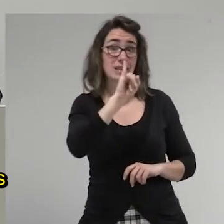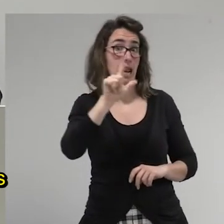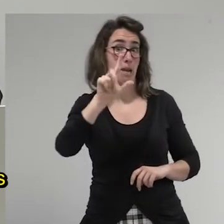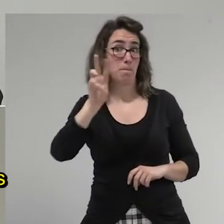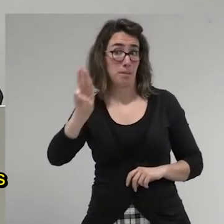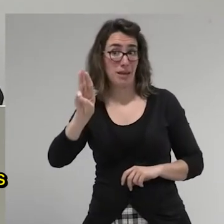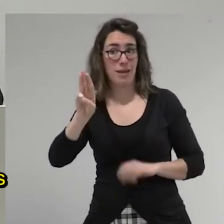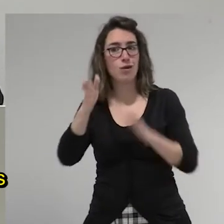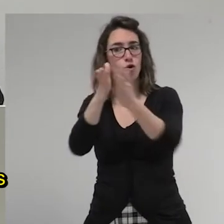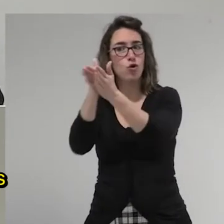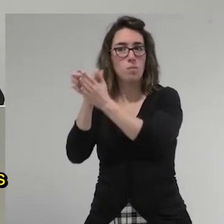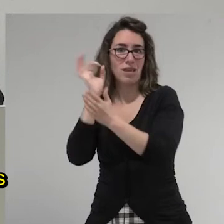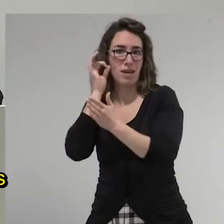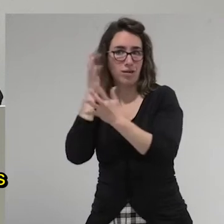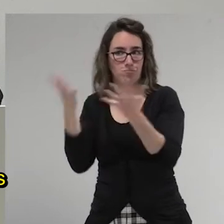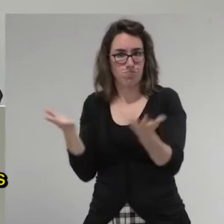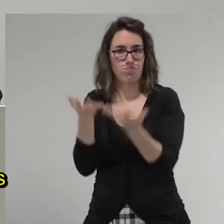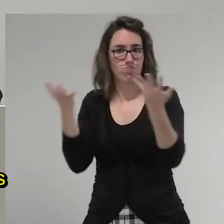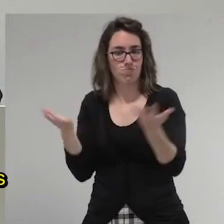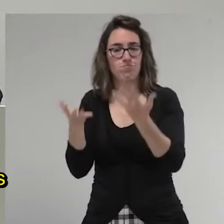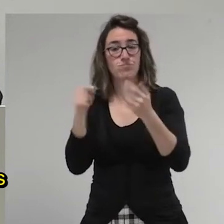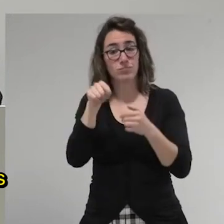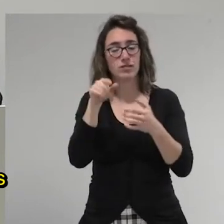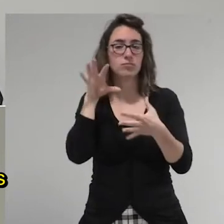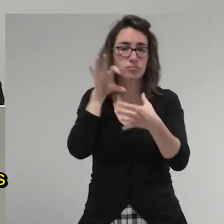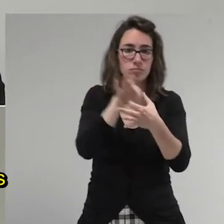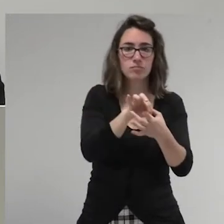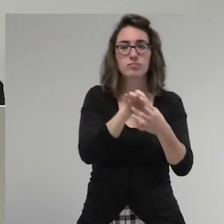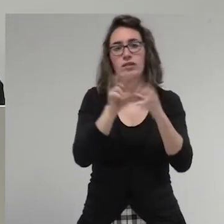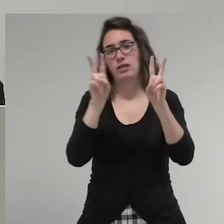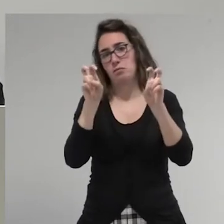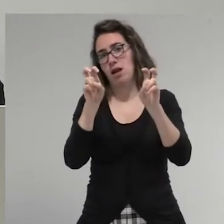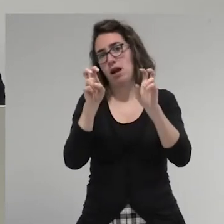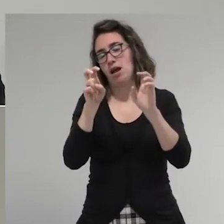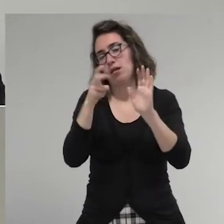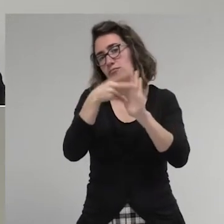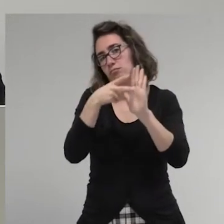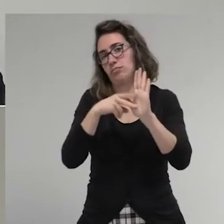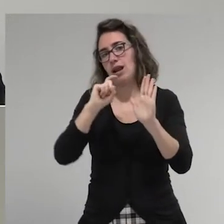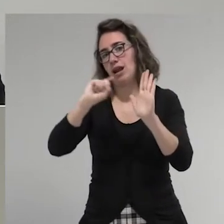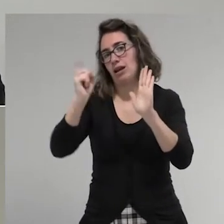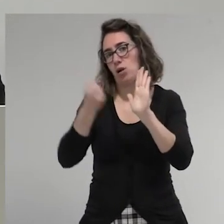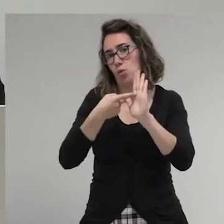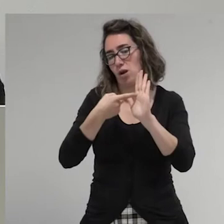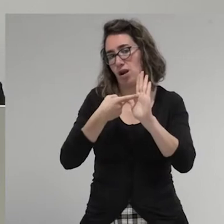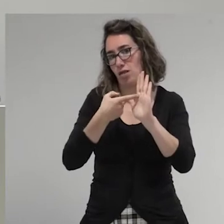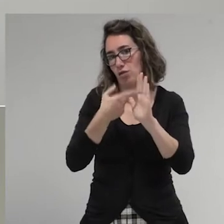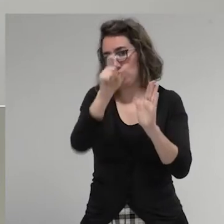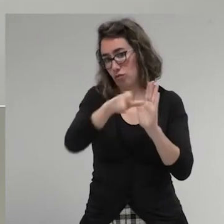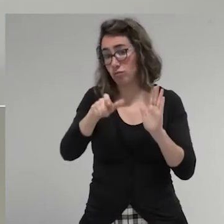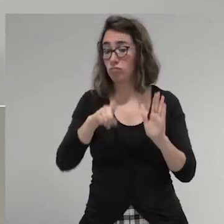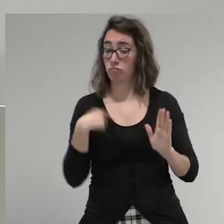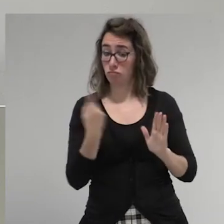impulsando las compañeras sobre regularización ya, y desde Ongi Etorri Refugia Actual nos